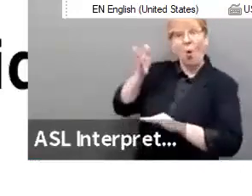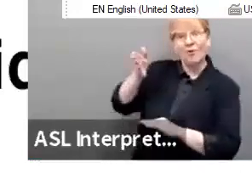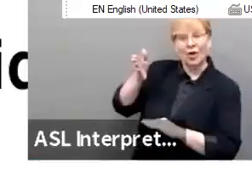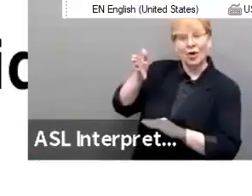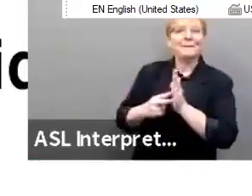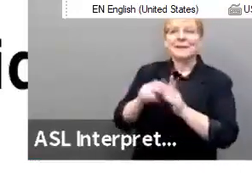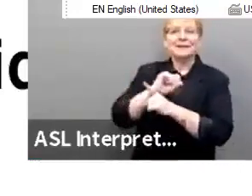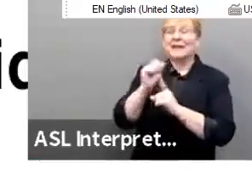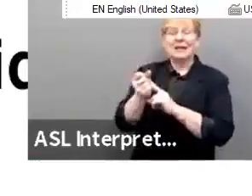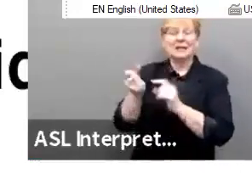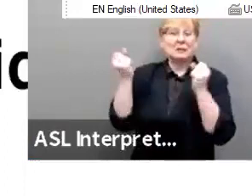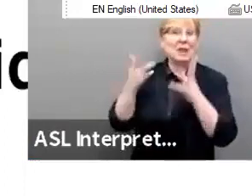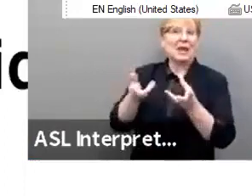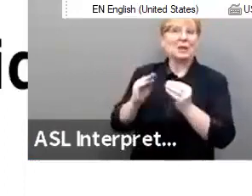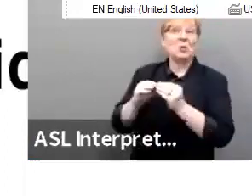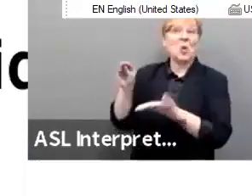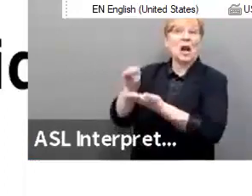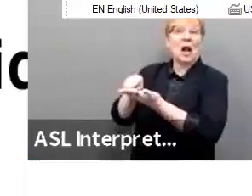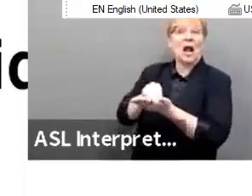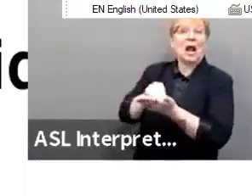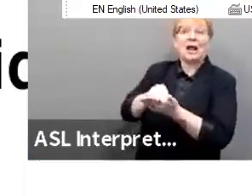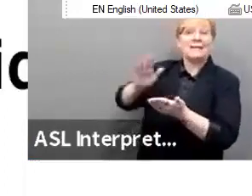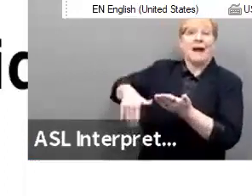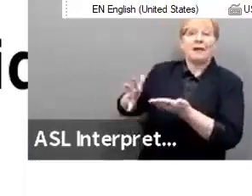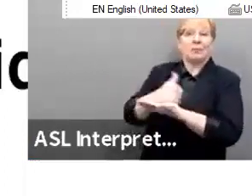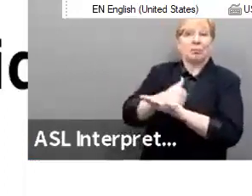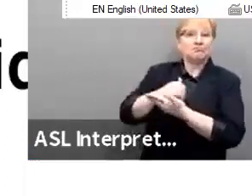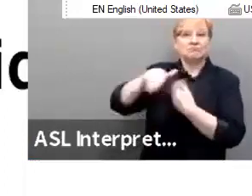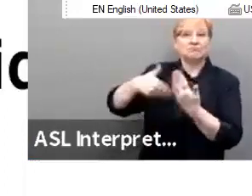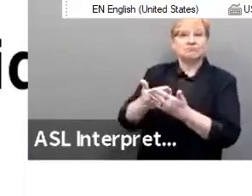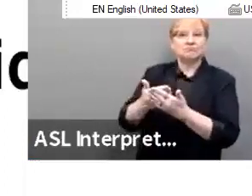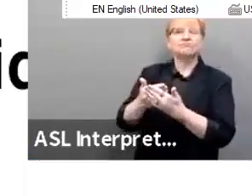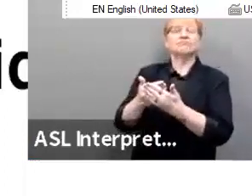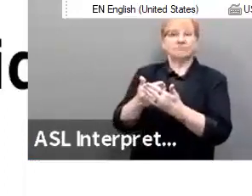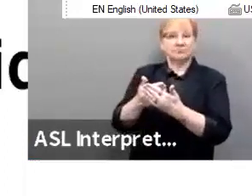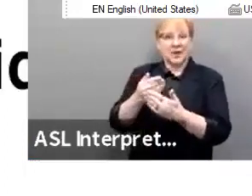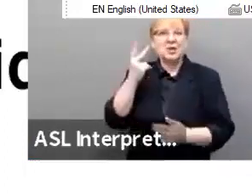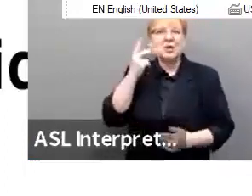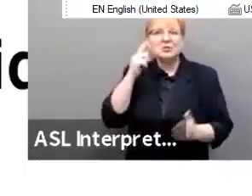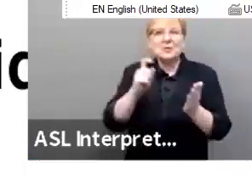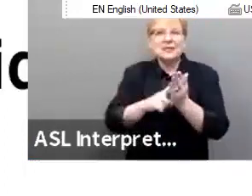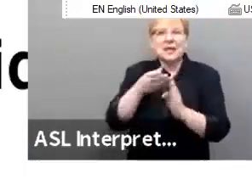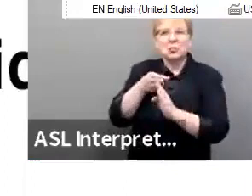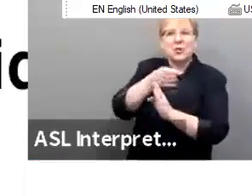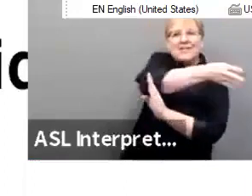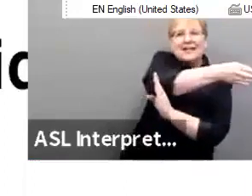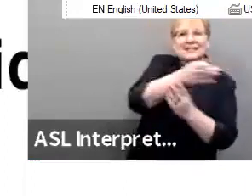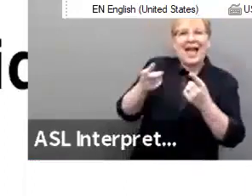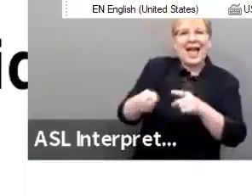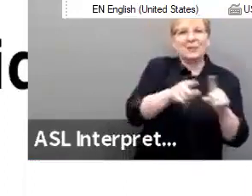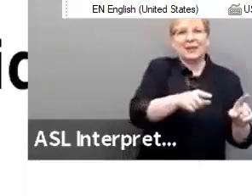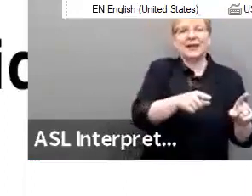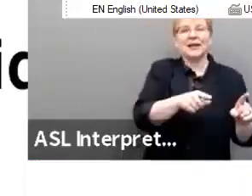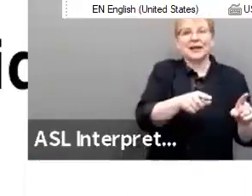por favor. El número de casos positivos va en aumento. Acabamos de actualizar la gráfica, que ayer era del 9%.